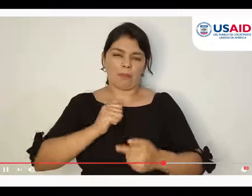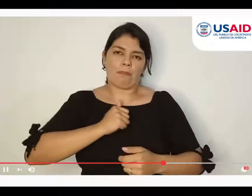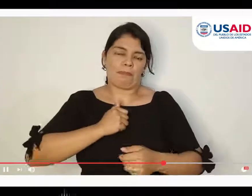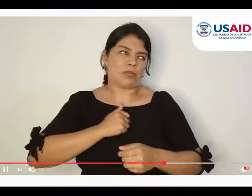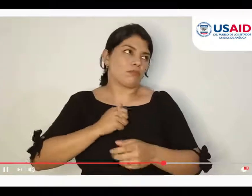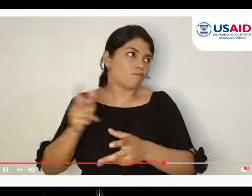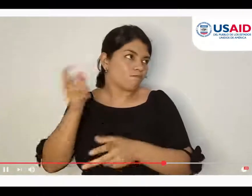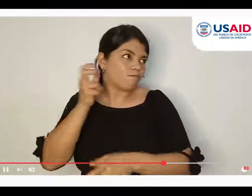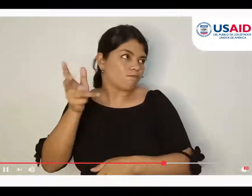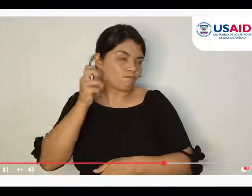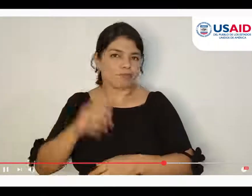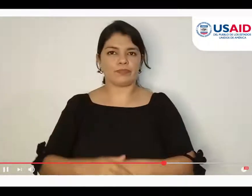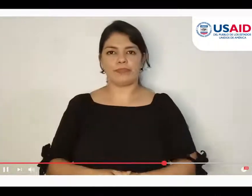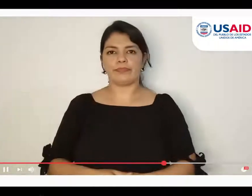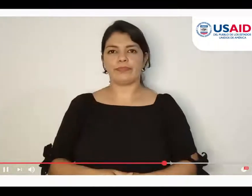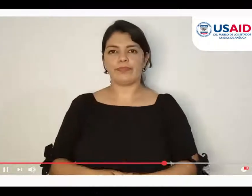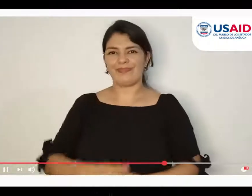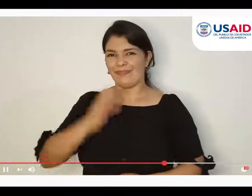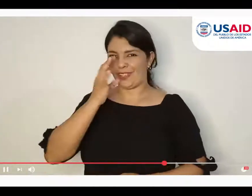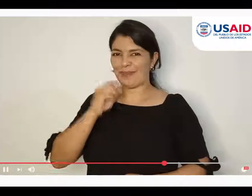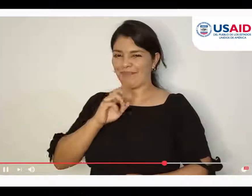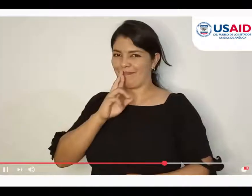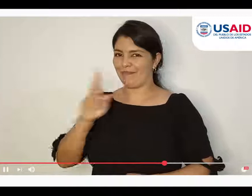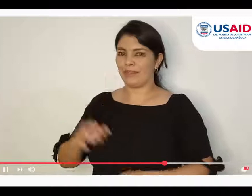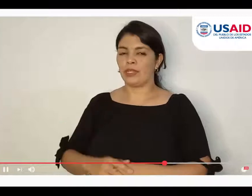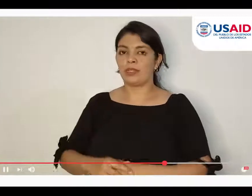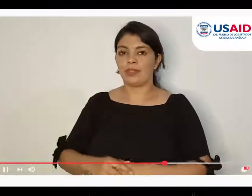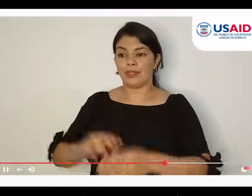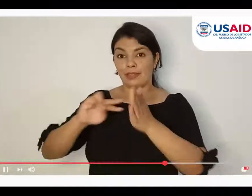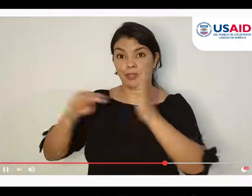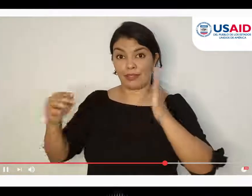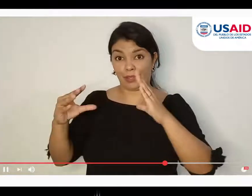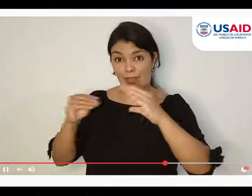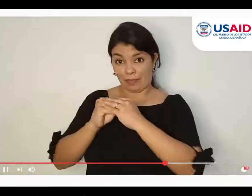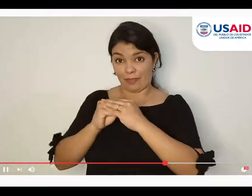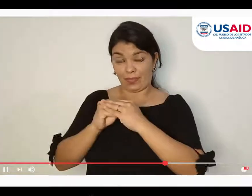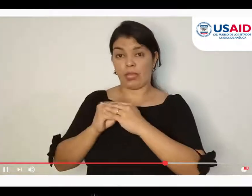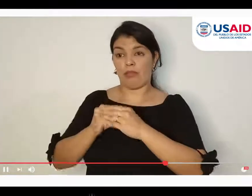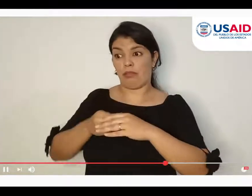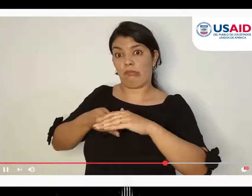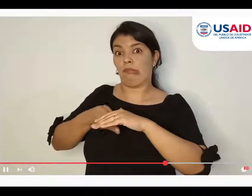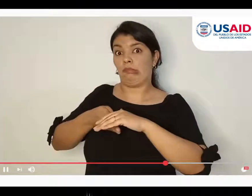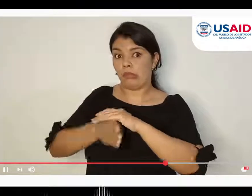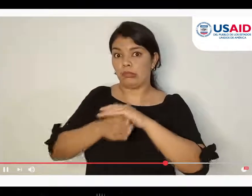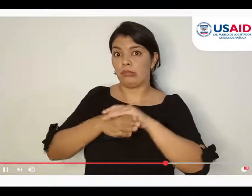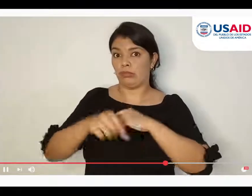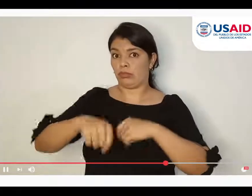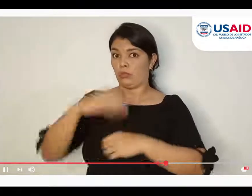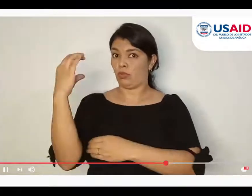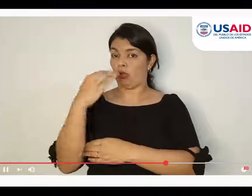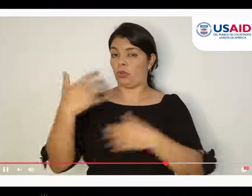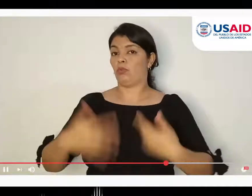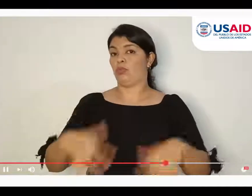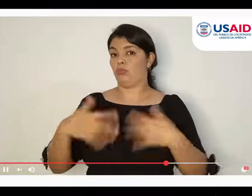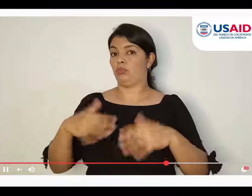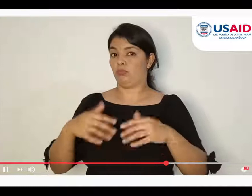el acceso a la tecnología adaptada, específicamente en discapacidad visual, Colombia es un hito en el mundo, ¿sí?